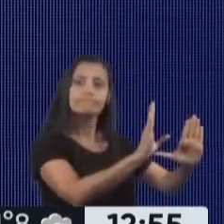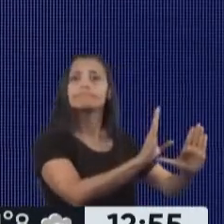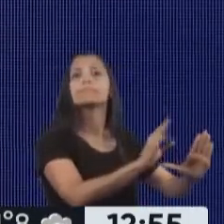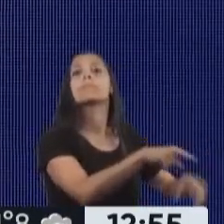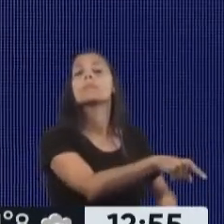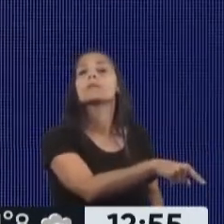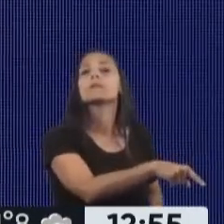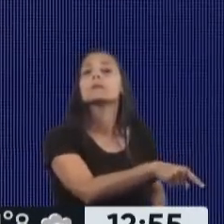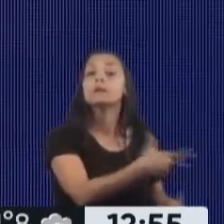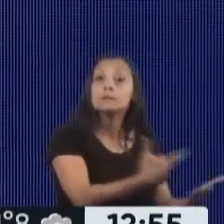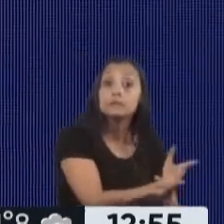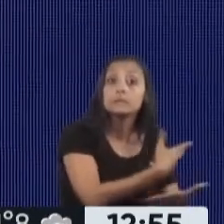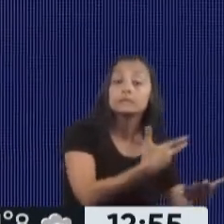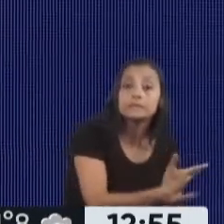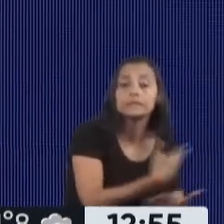no